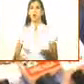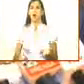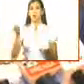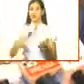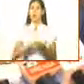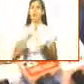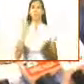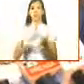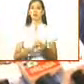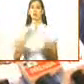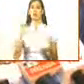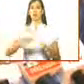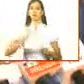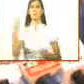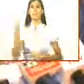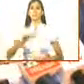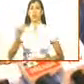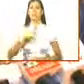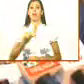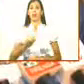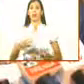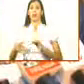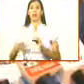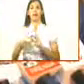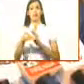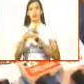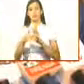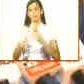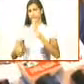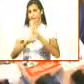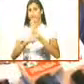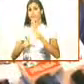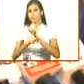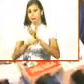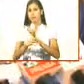la nueva institucionalidad que se está construyendo en el marco